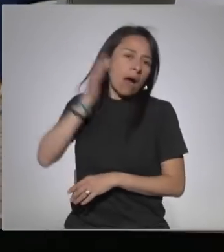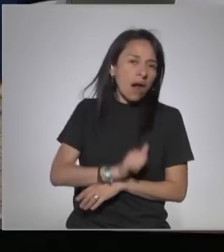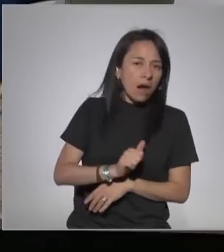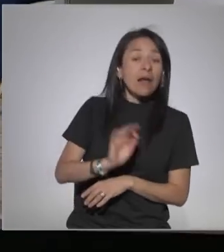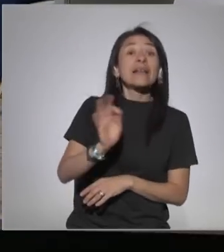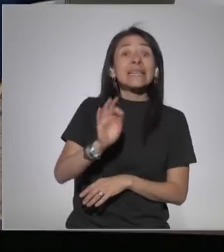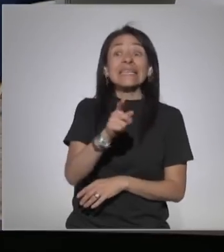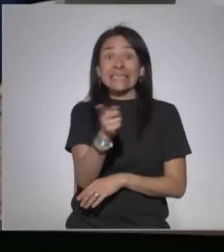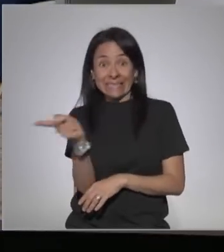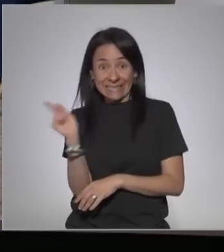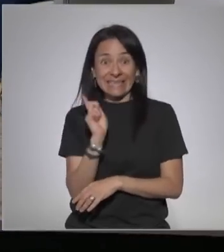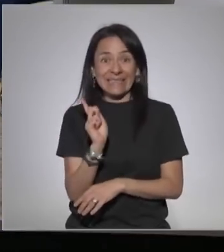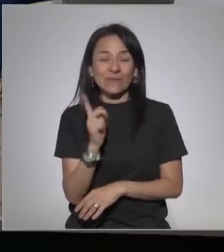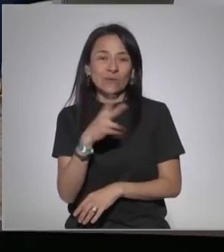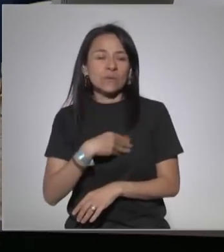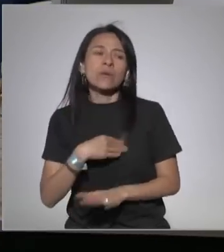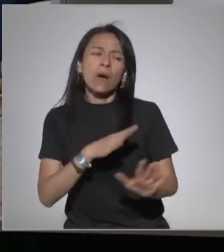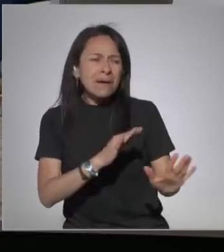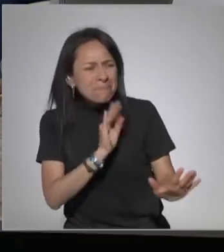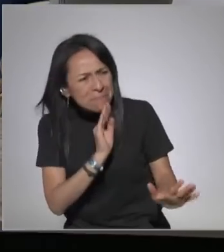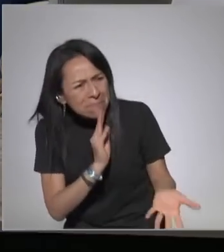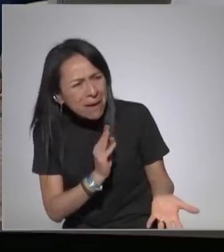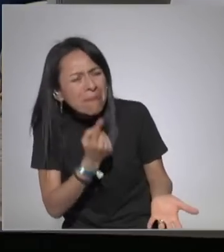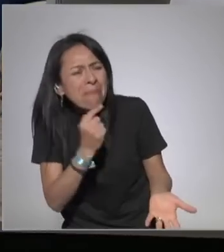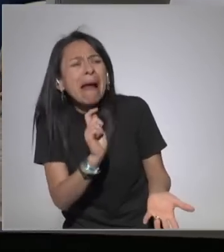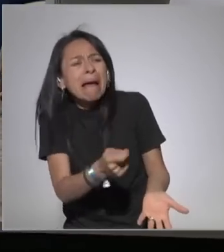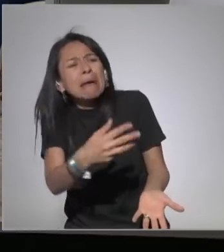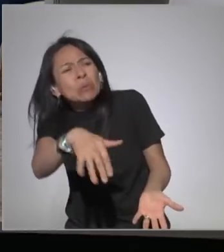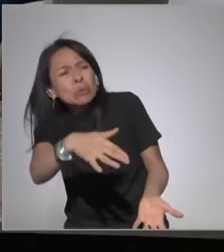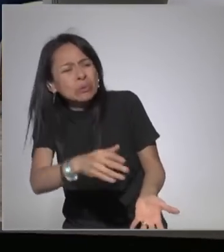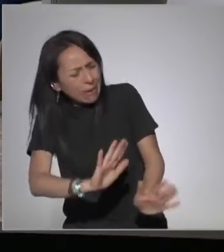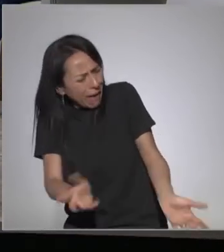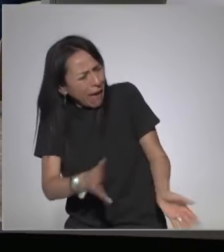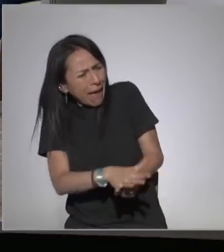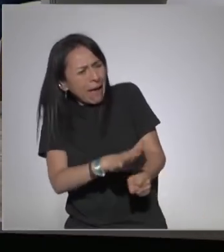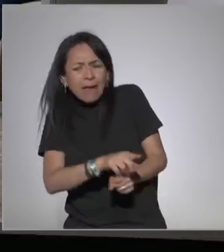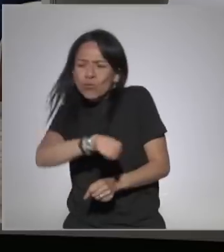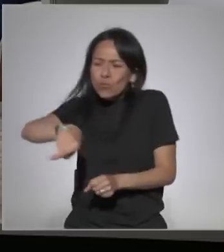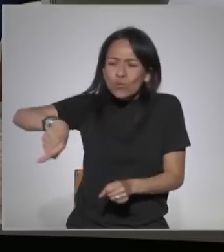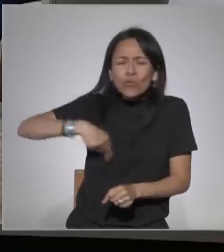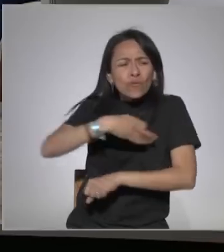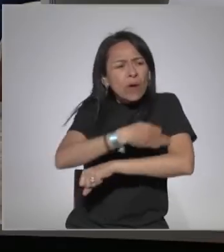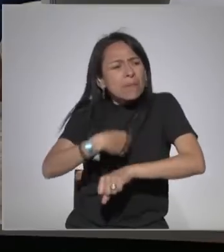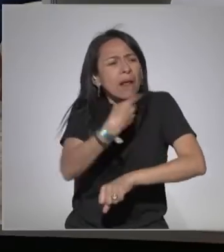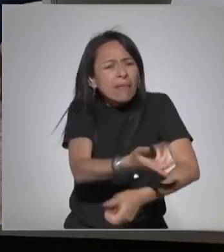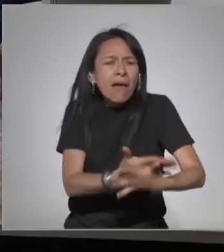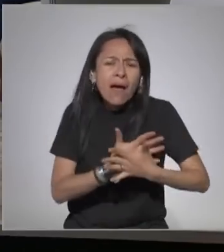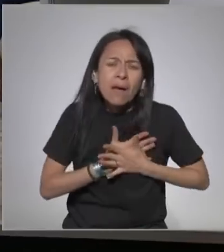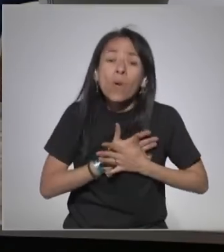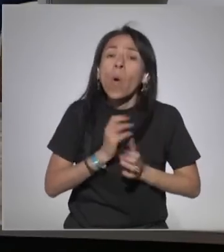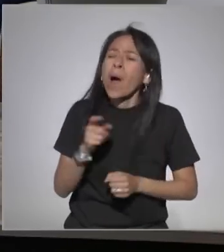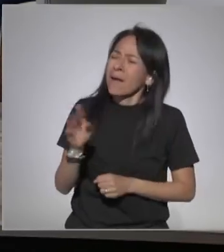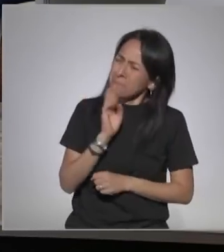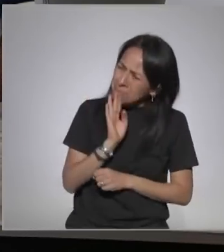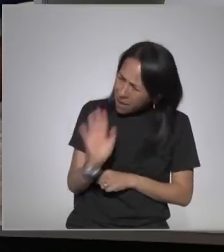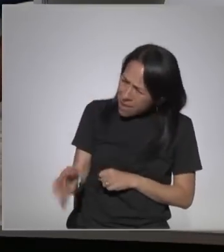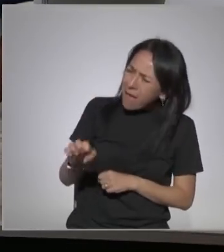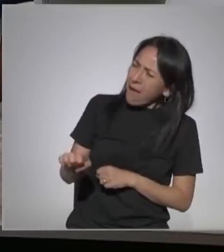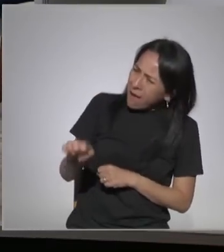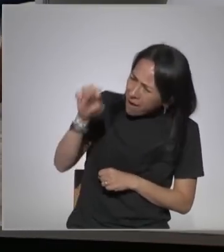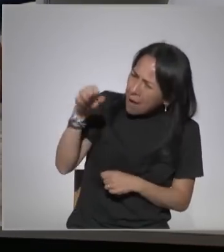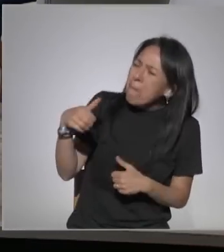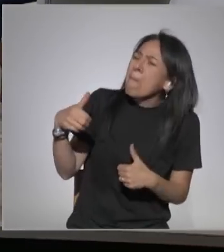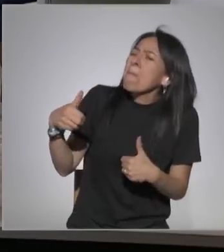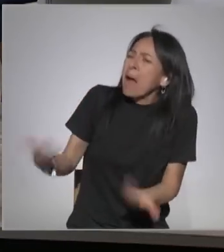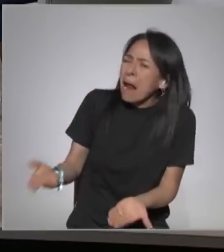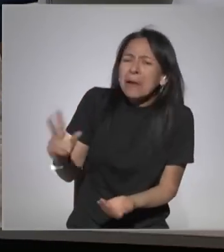alcanza con el amor de tu familia. Y pues ahí la respuesta o de, mamá, ya es... estás grande, ya para qué, casi, Sí, ¿no? No es suficiente el amor de la familia.